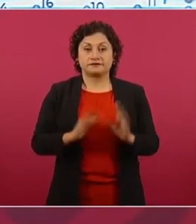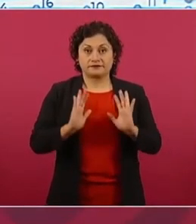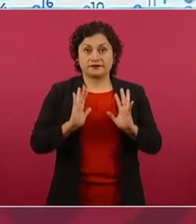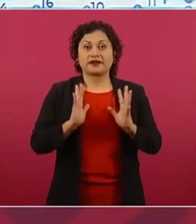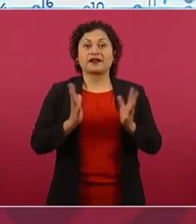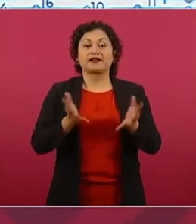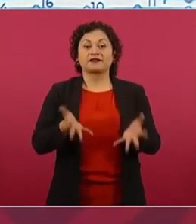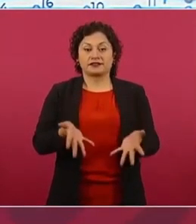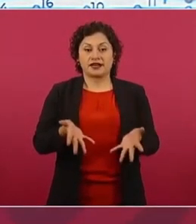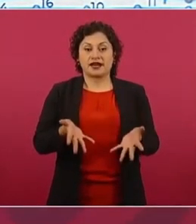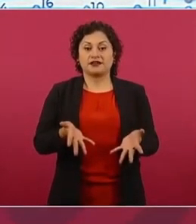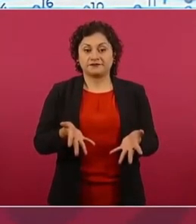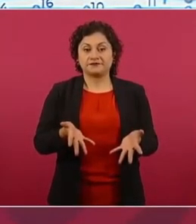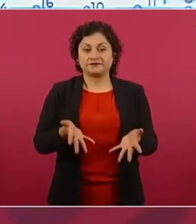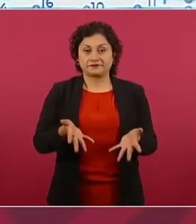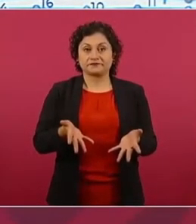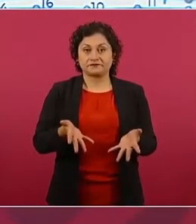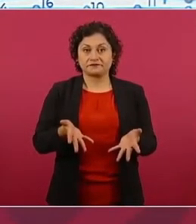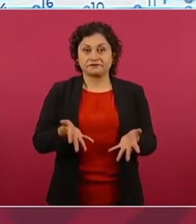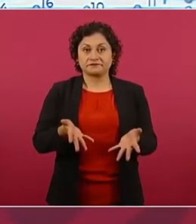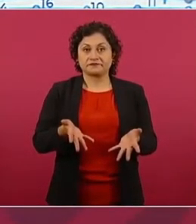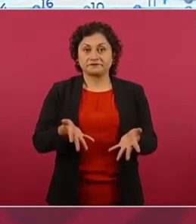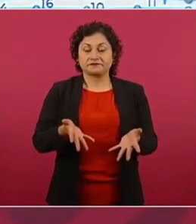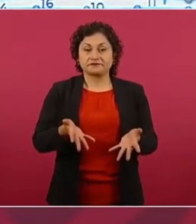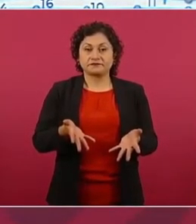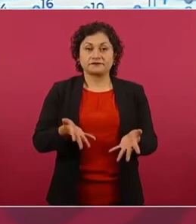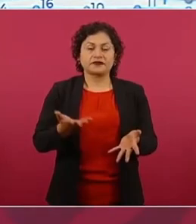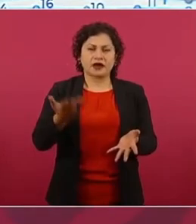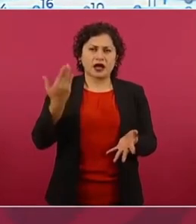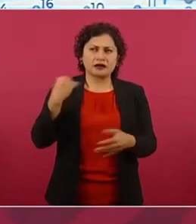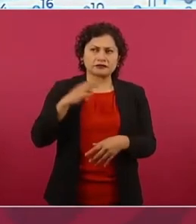personas, y ahora vamos a poner también la gráfica.